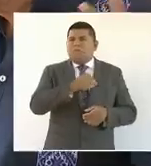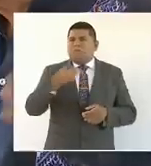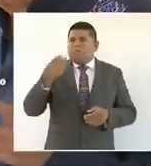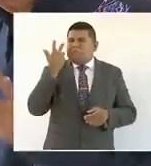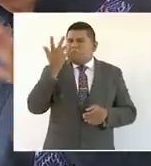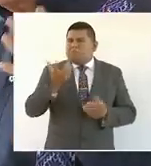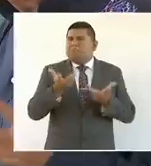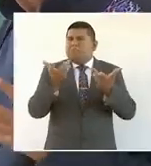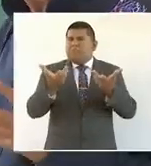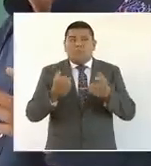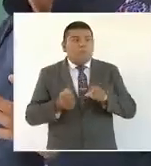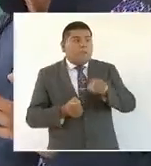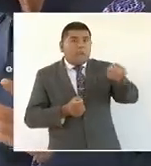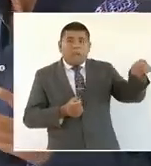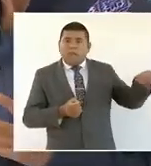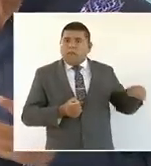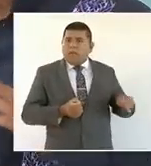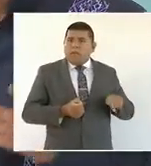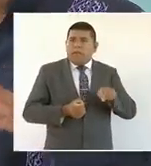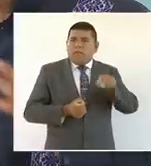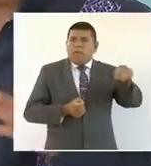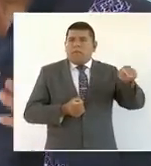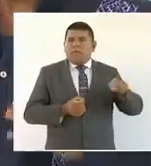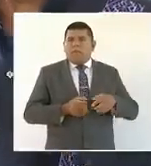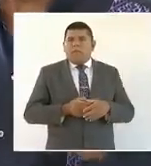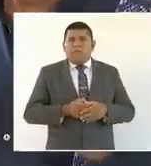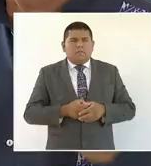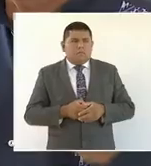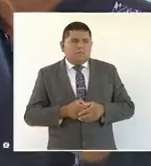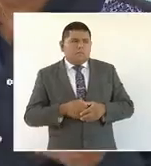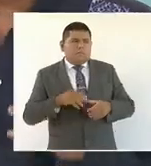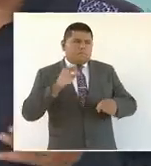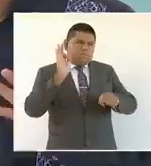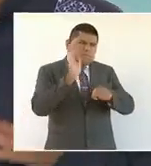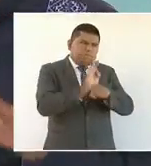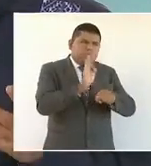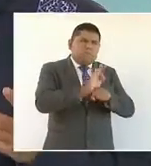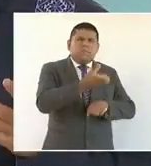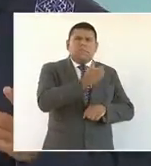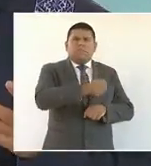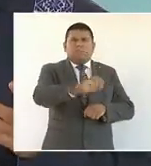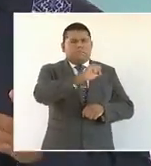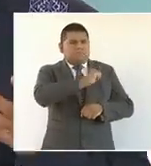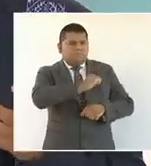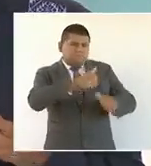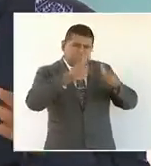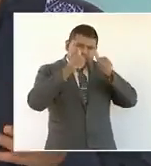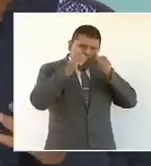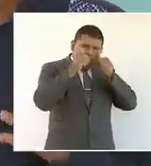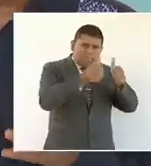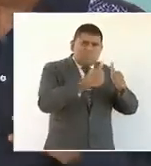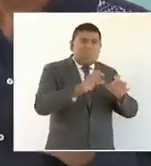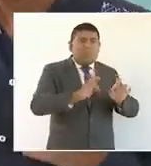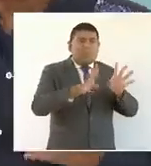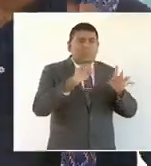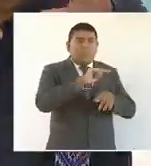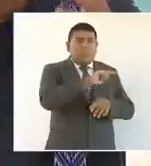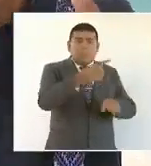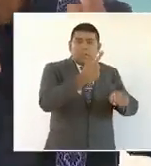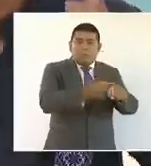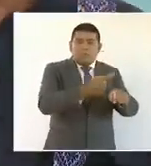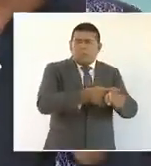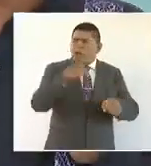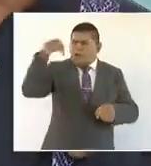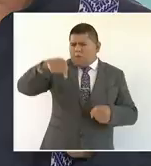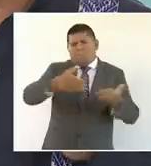Que esos mexicanos puedan tener garantizado el derecho a la salud, que si se enferman puedan